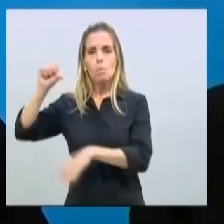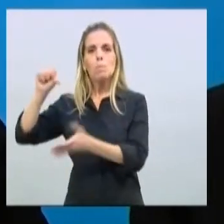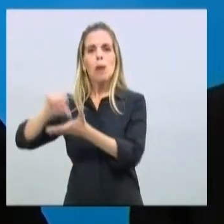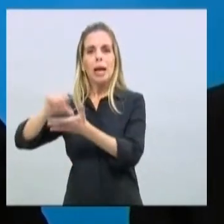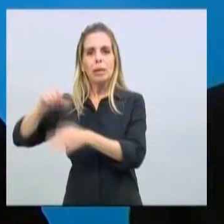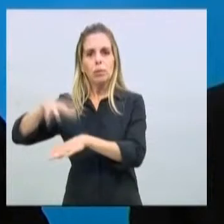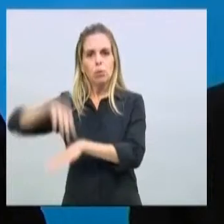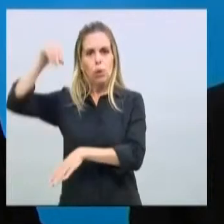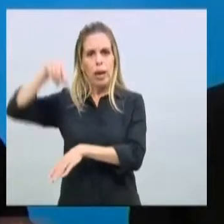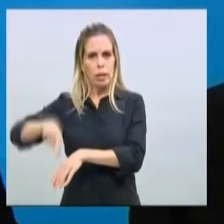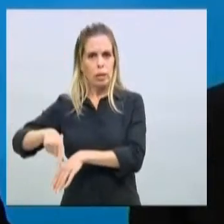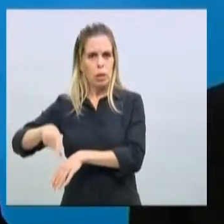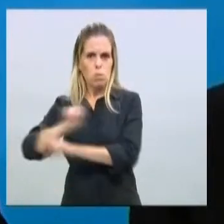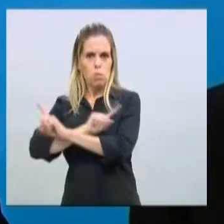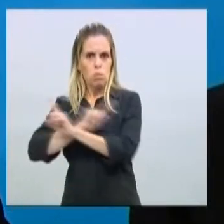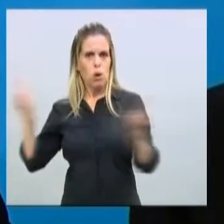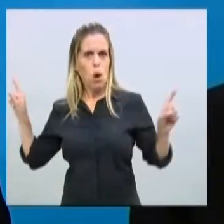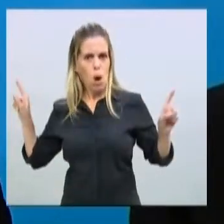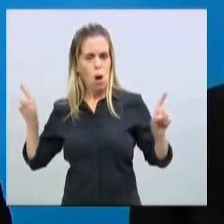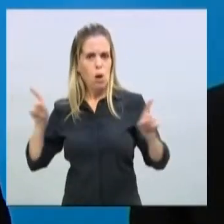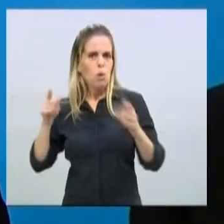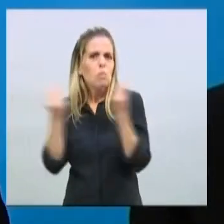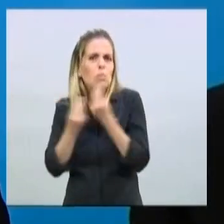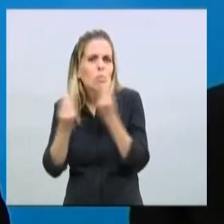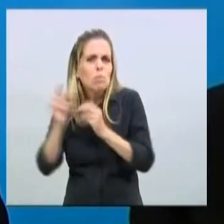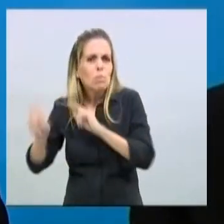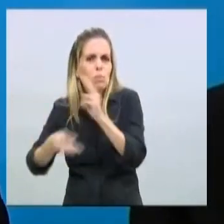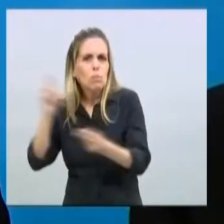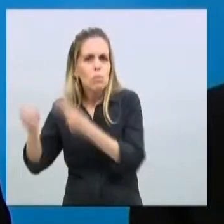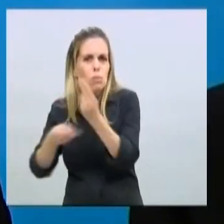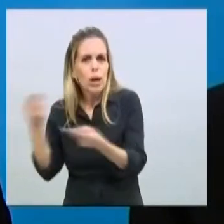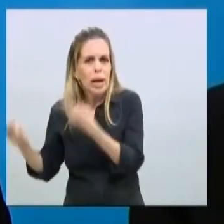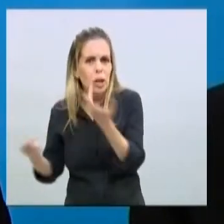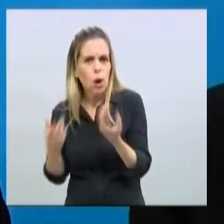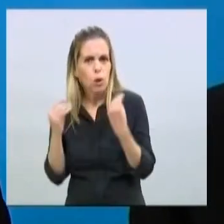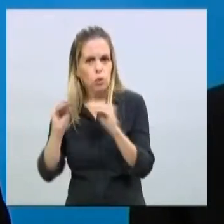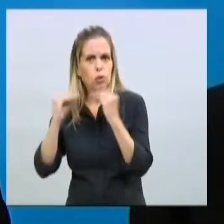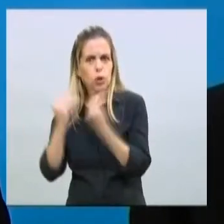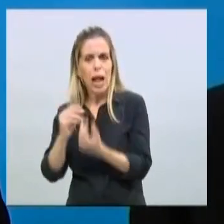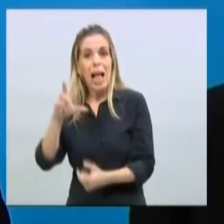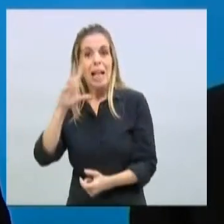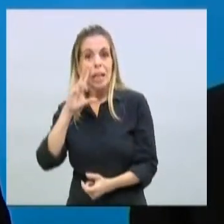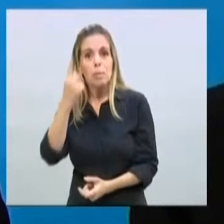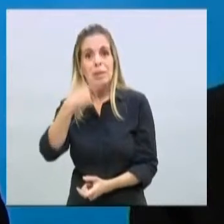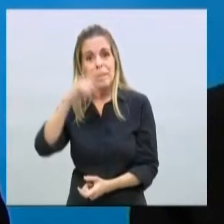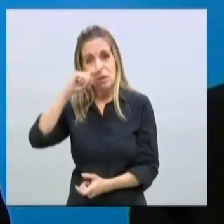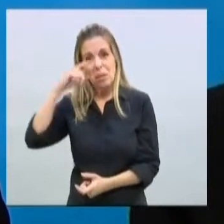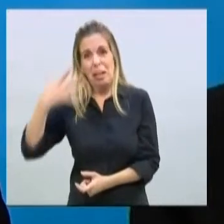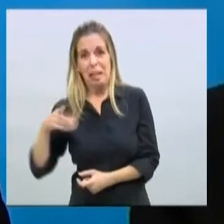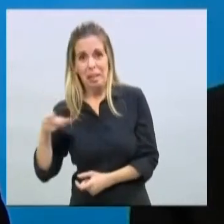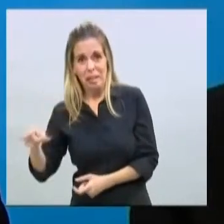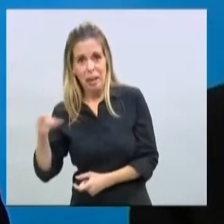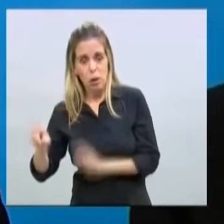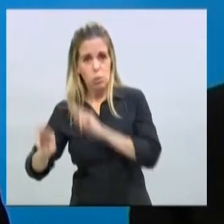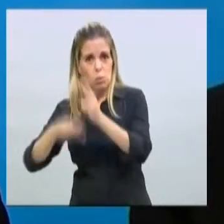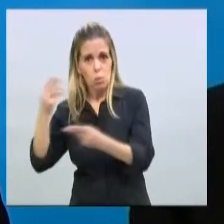Noruega. Suecia tiene 3.175 muertos por COVID y Noruega